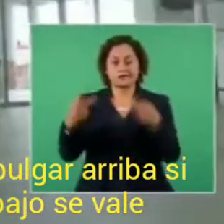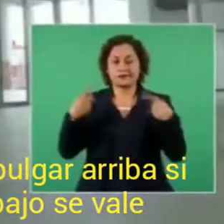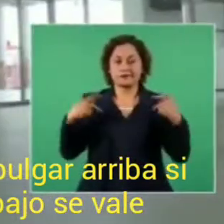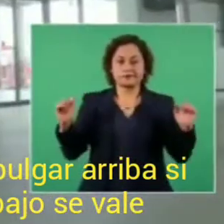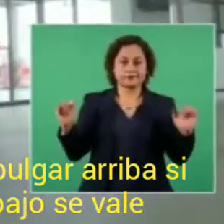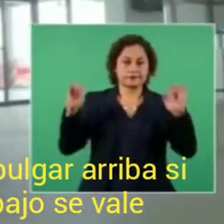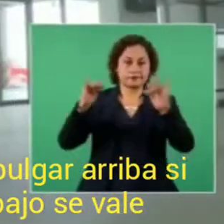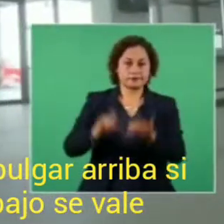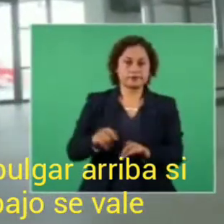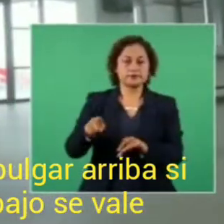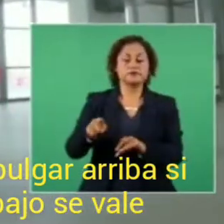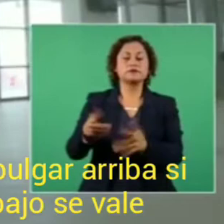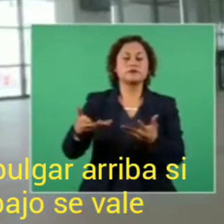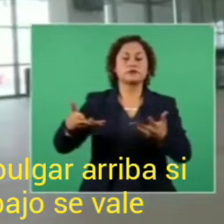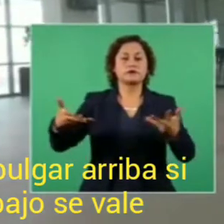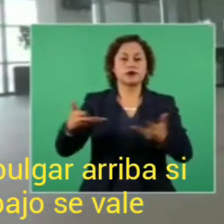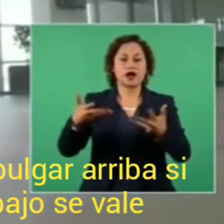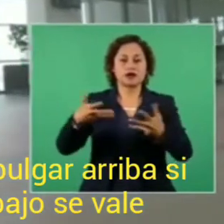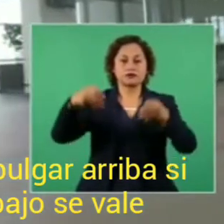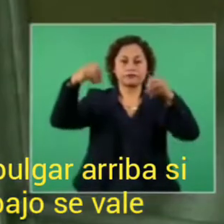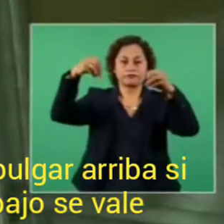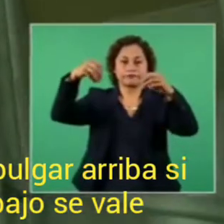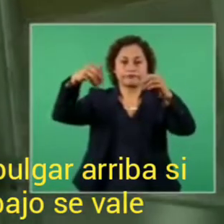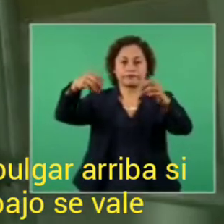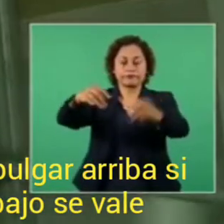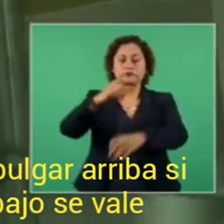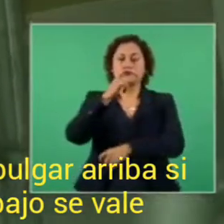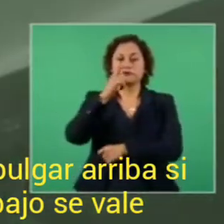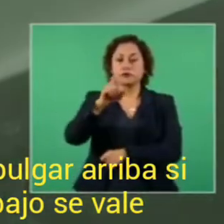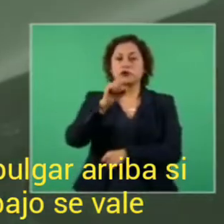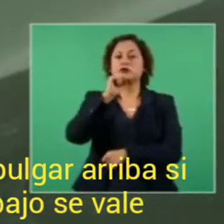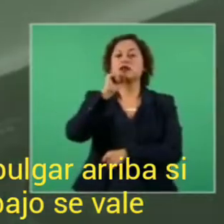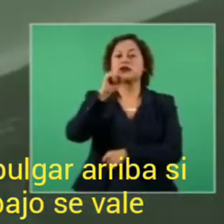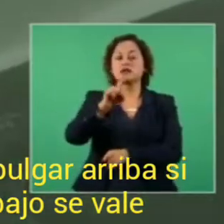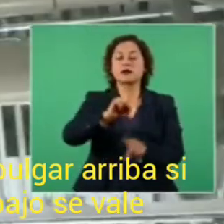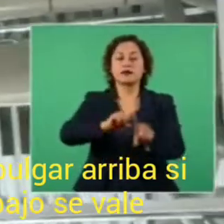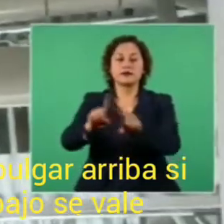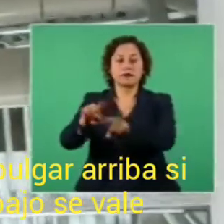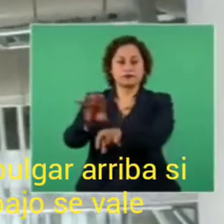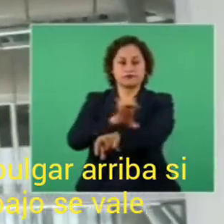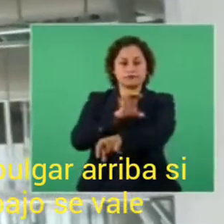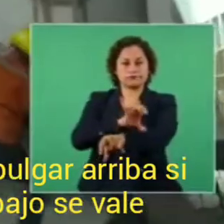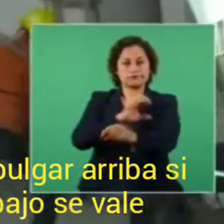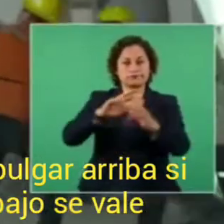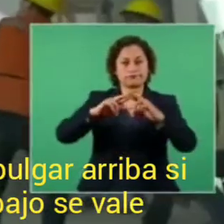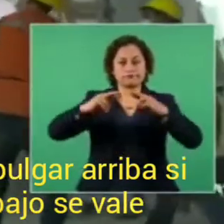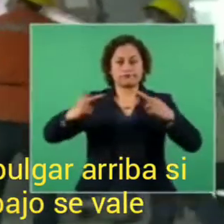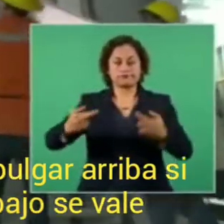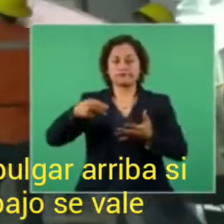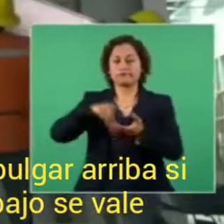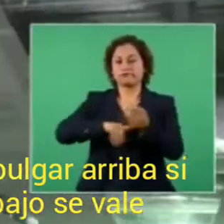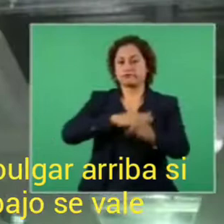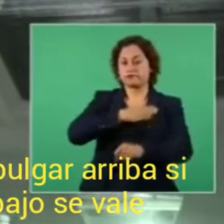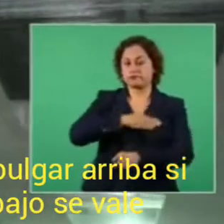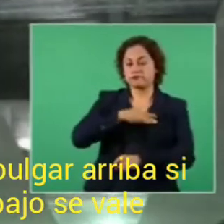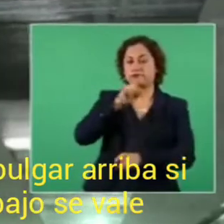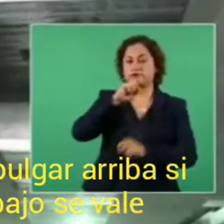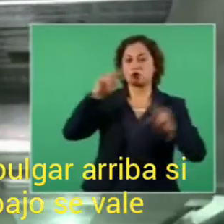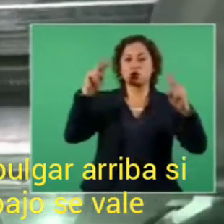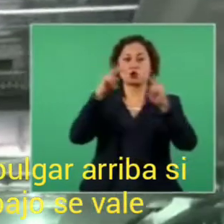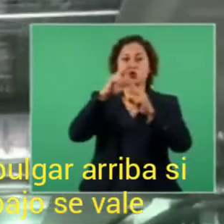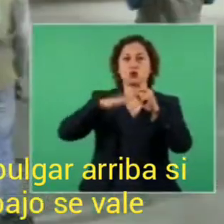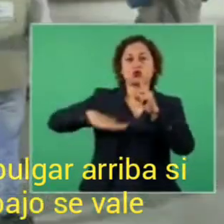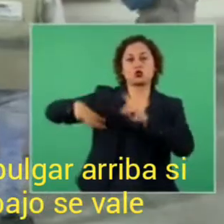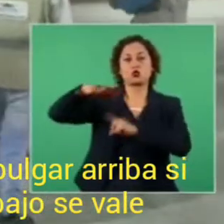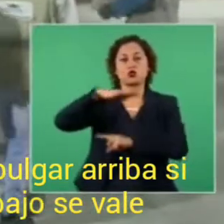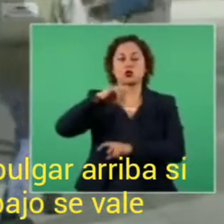a cabo la colocación de iluminación e instalación de equipo eléctrico, hidrosanitario, aire acondicionado,